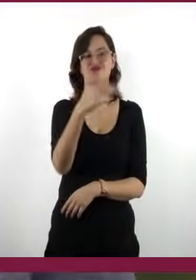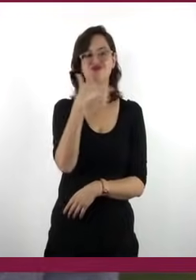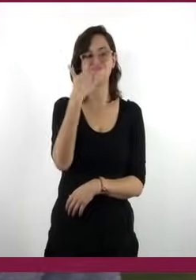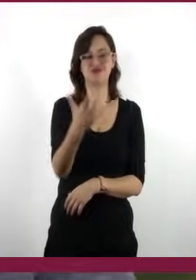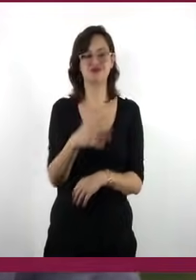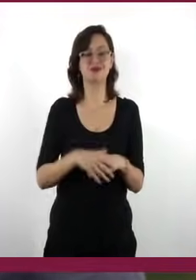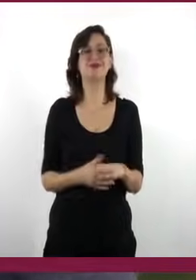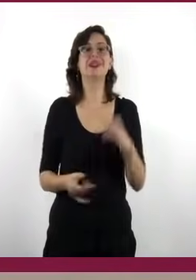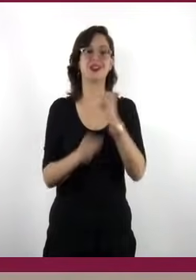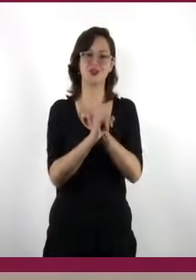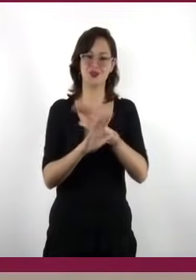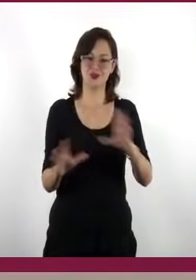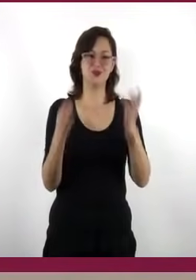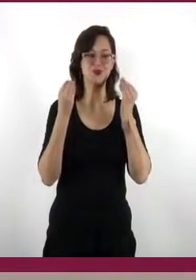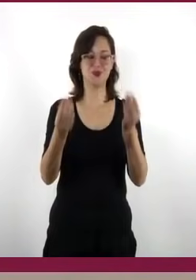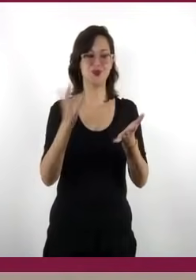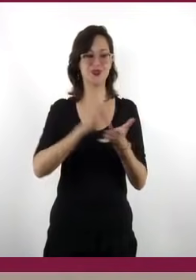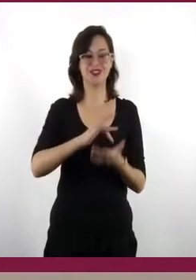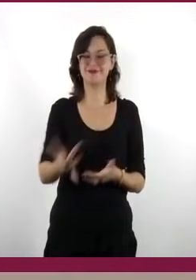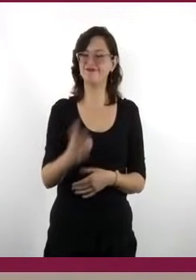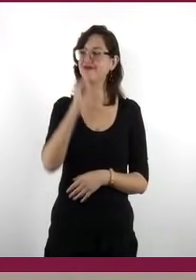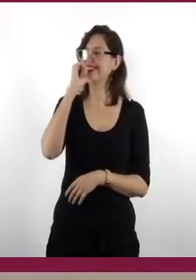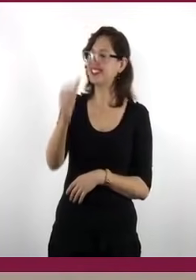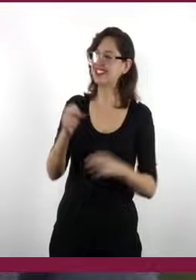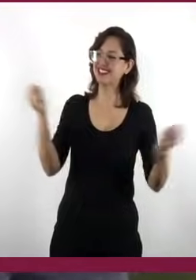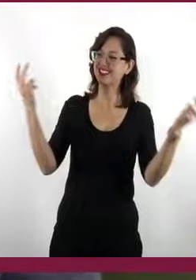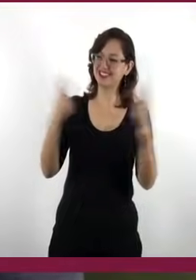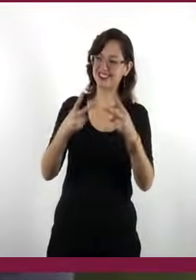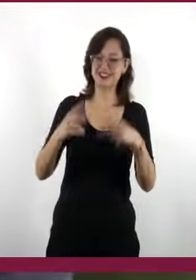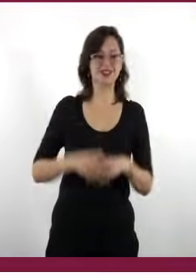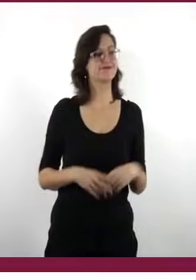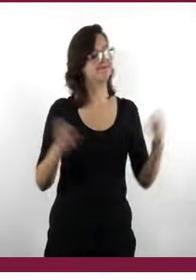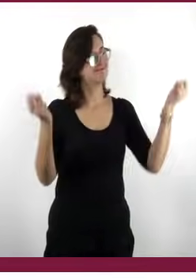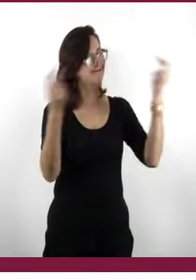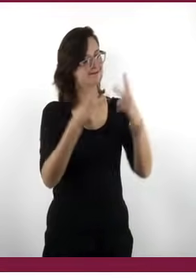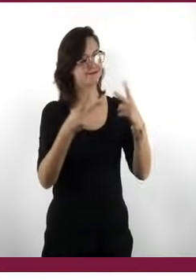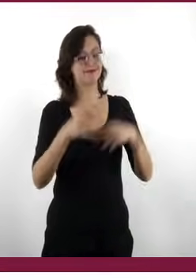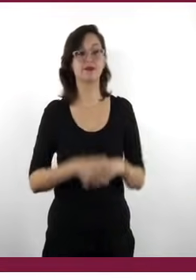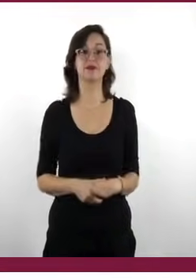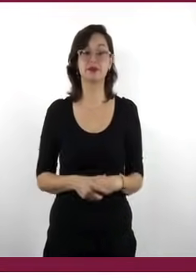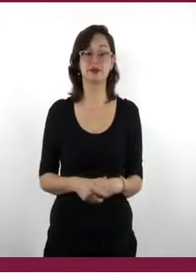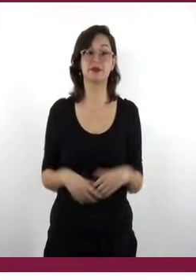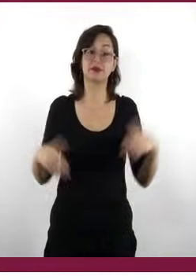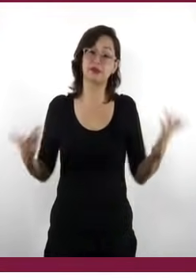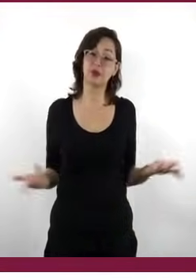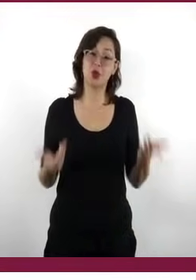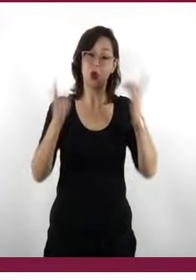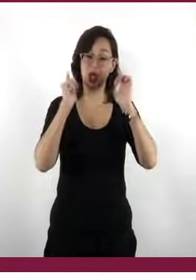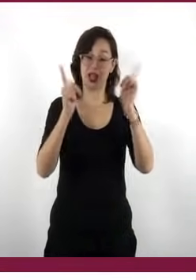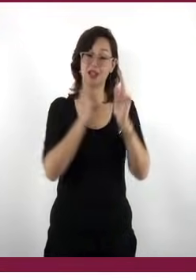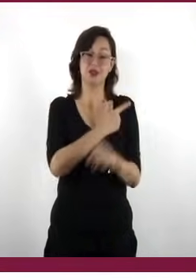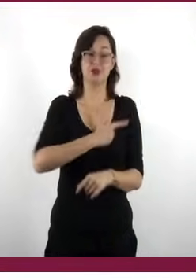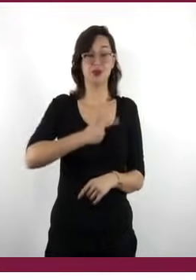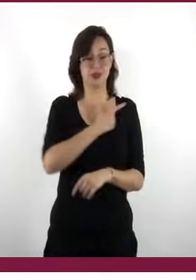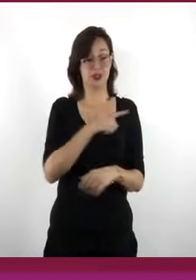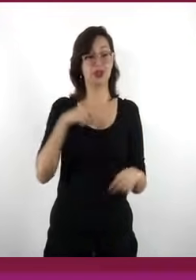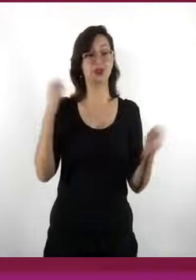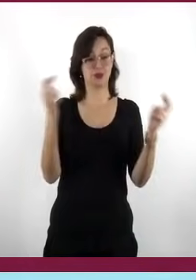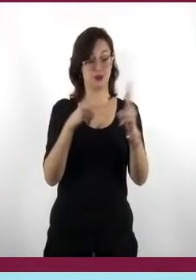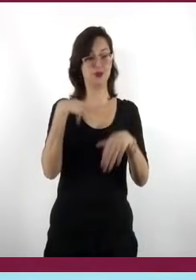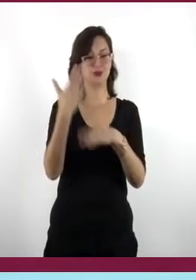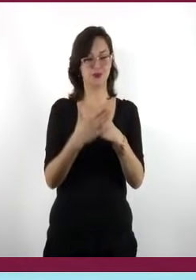gracias por la información, Trali. De nada, Edmundo. Hasta luego. Hasta luego. Bueno, pues espero les haya gustado. Nos vemos en el siguiente video.